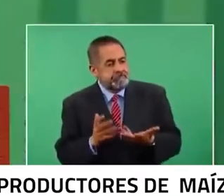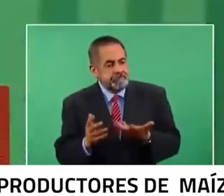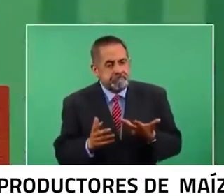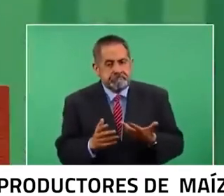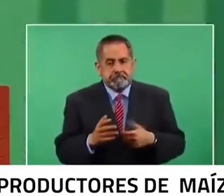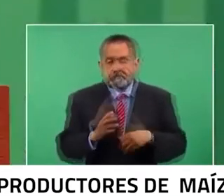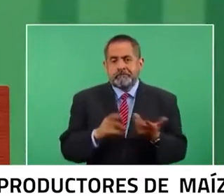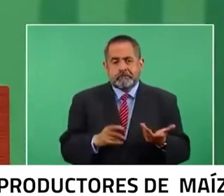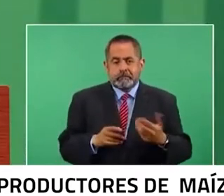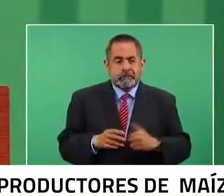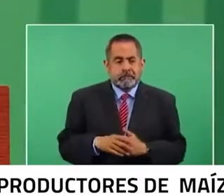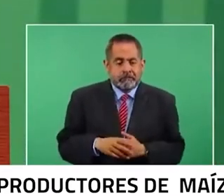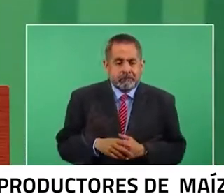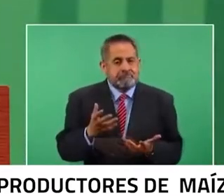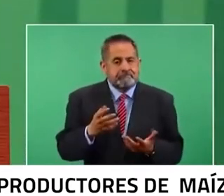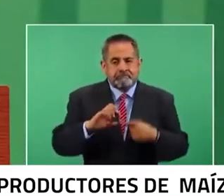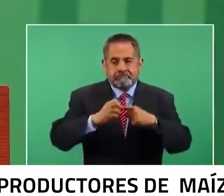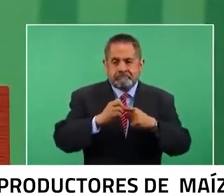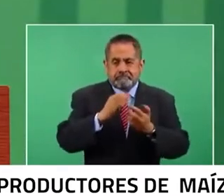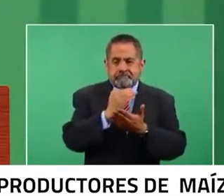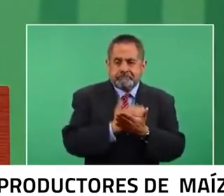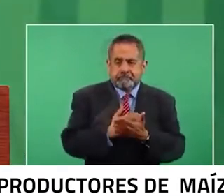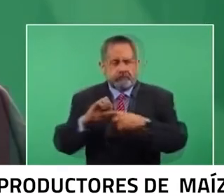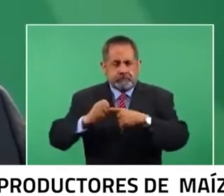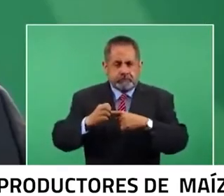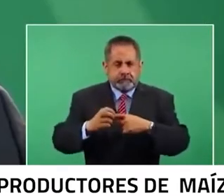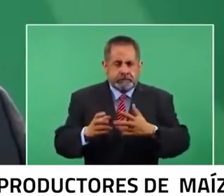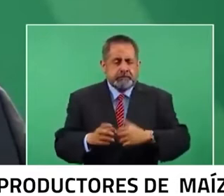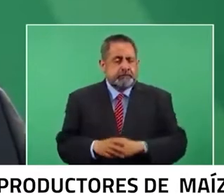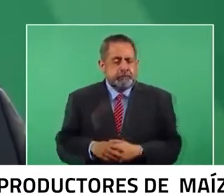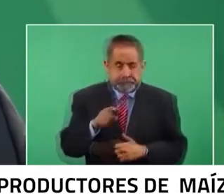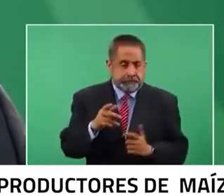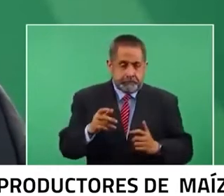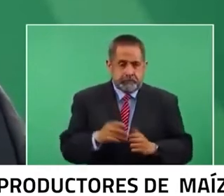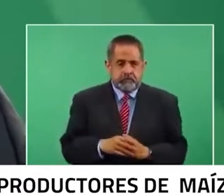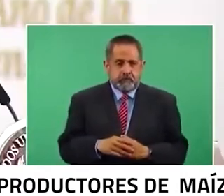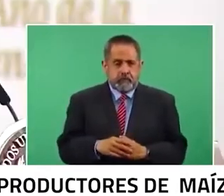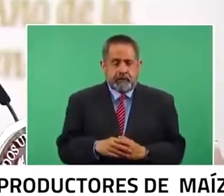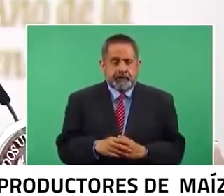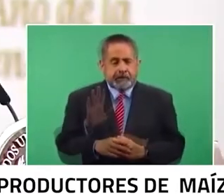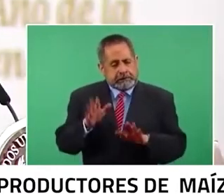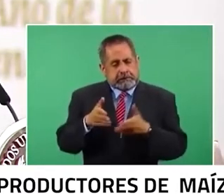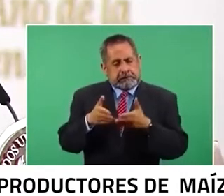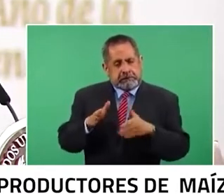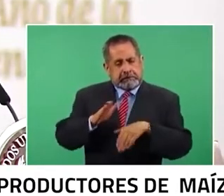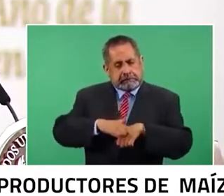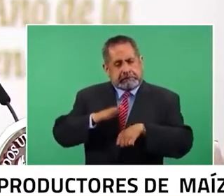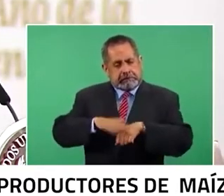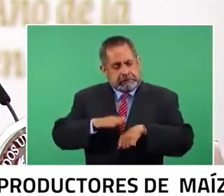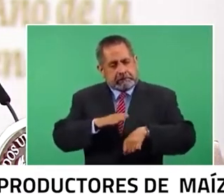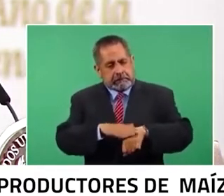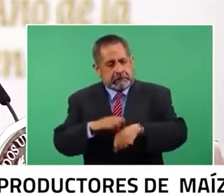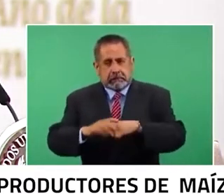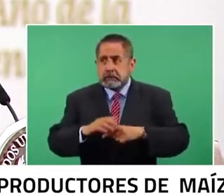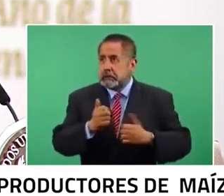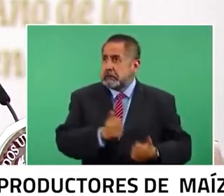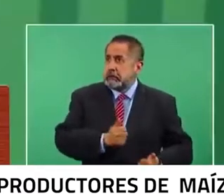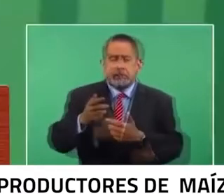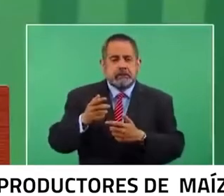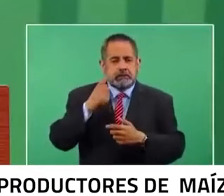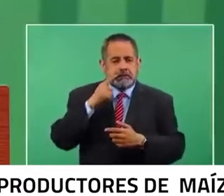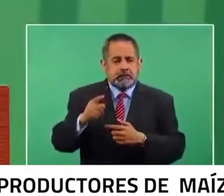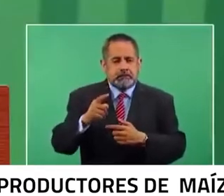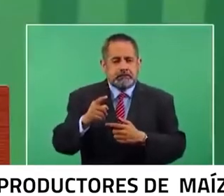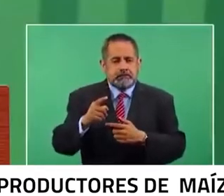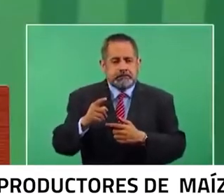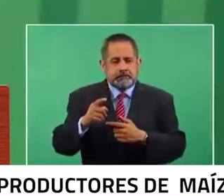por la sequía, heladas, en este caso, abriendo para importar frijol